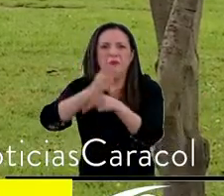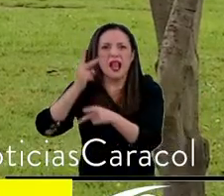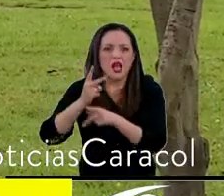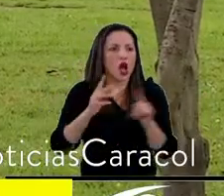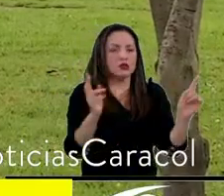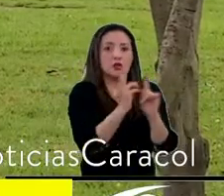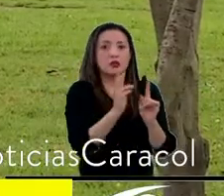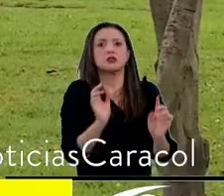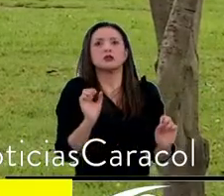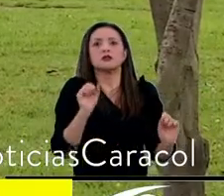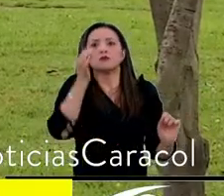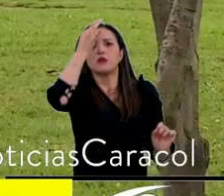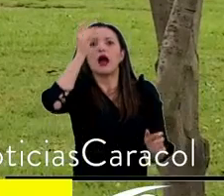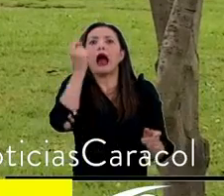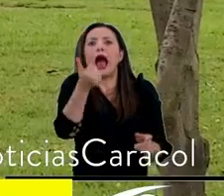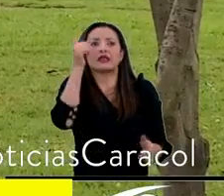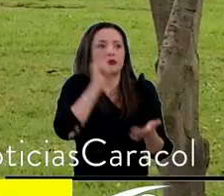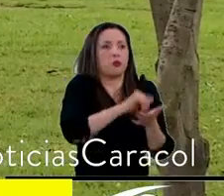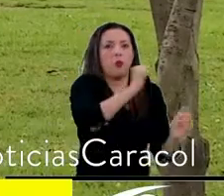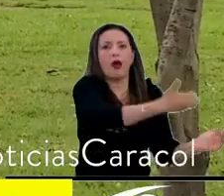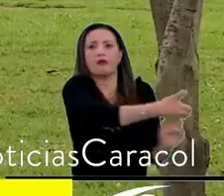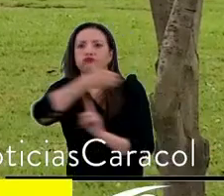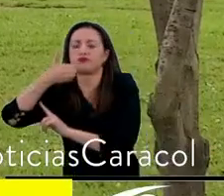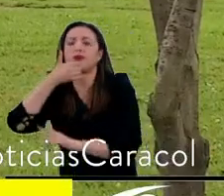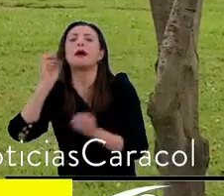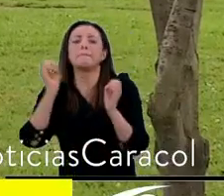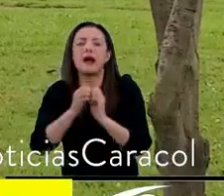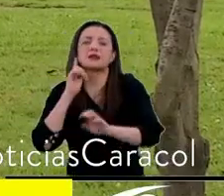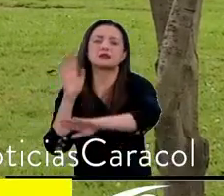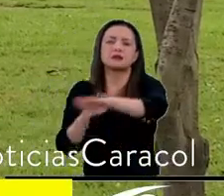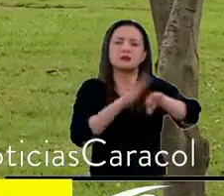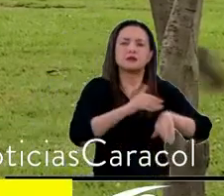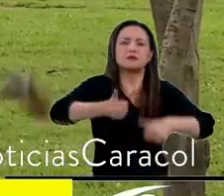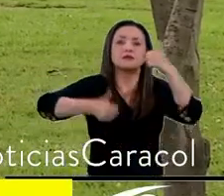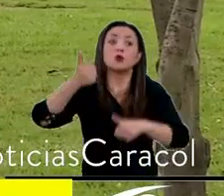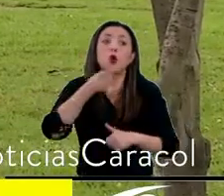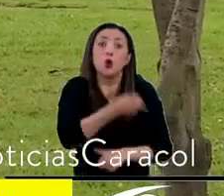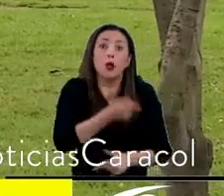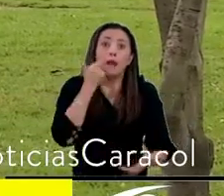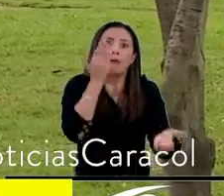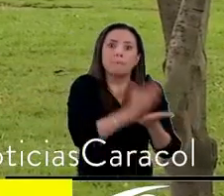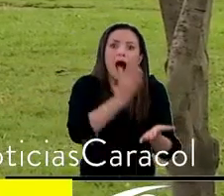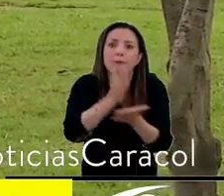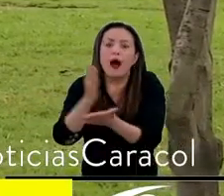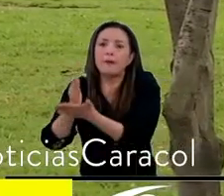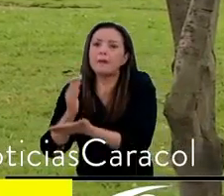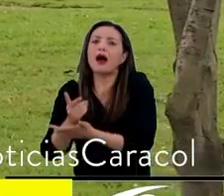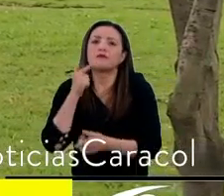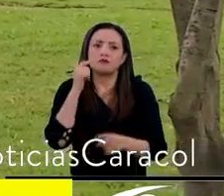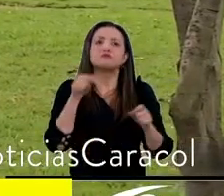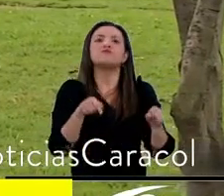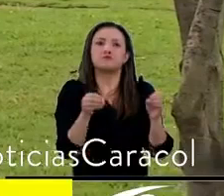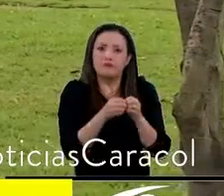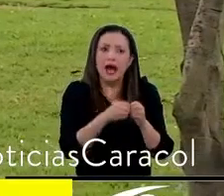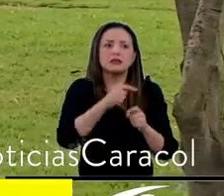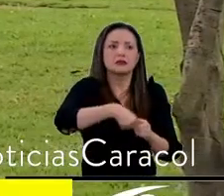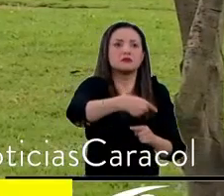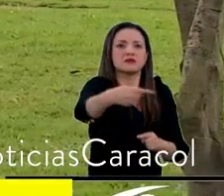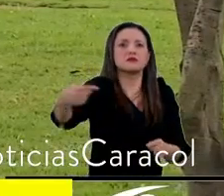incluso haber sido llevado por ellos. También alertan a las autoridades porque este tipo de casos pudiera estarse